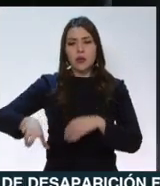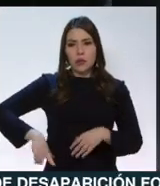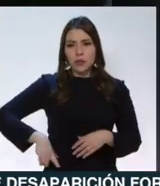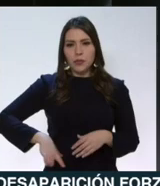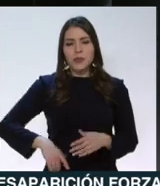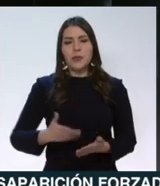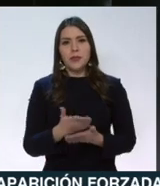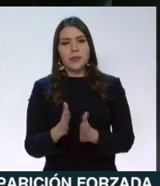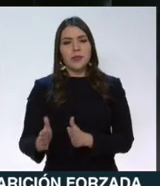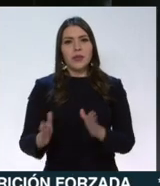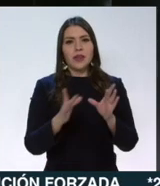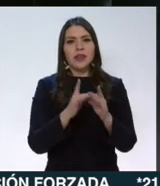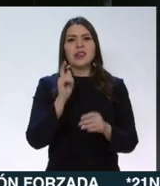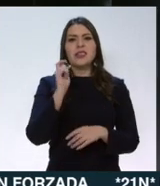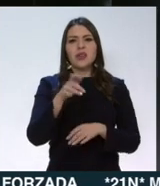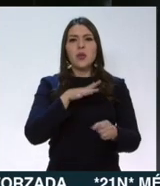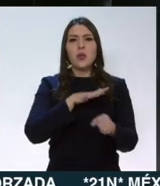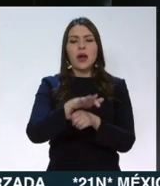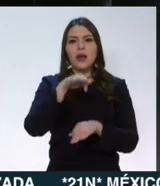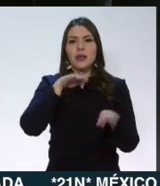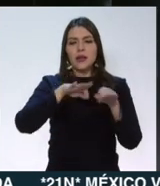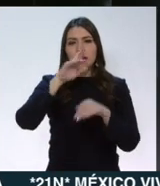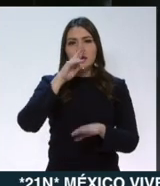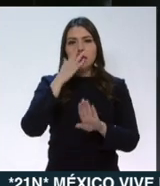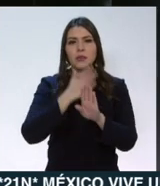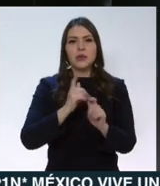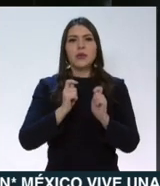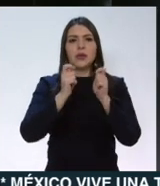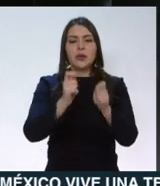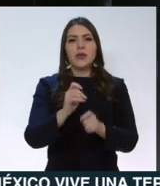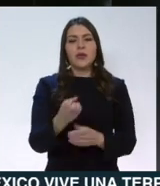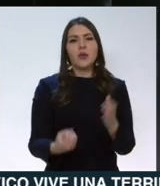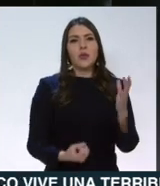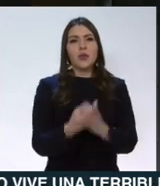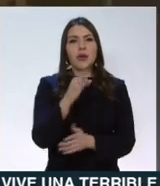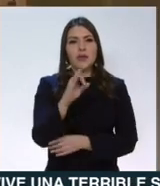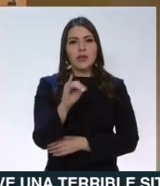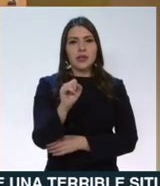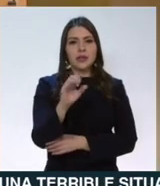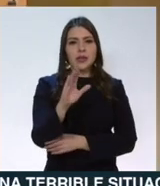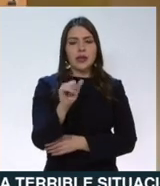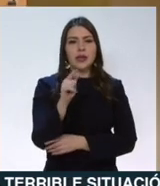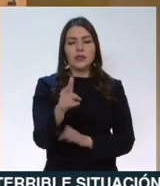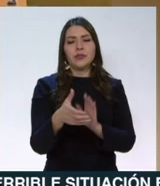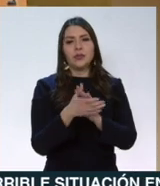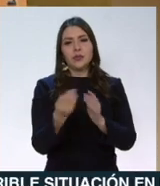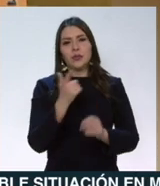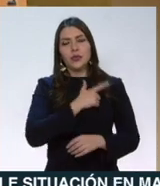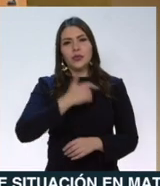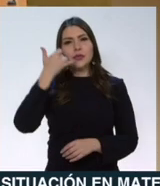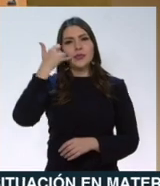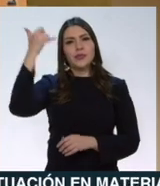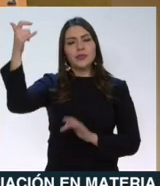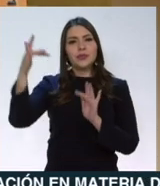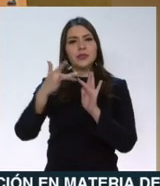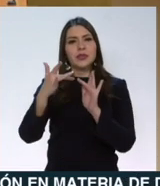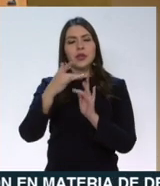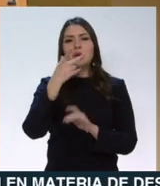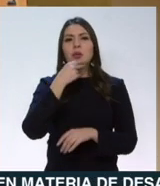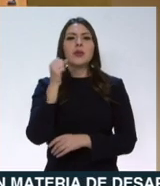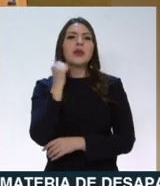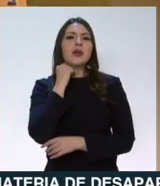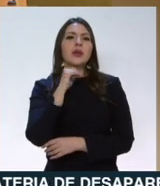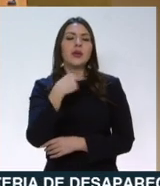cuáles serán las acciones de la Fiscalía General de la República y sobre las tareas del nuevo fiscal, saludamos con mucho gusto en la línea telefónica al